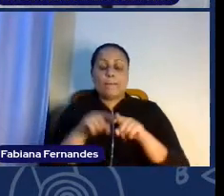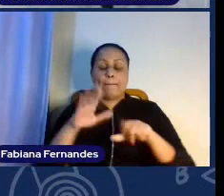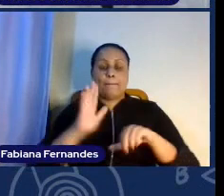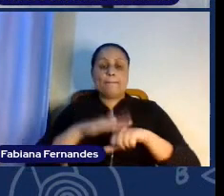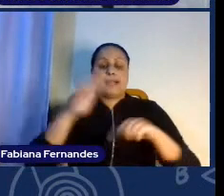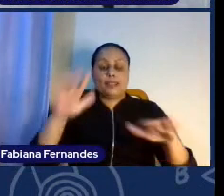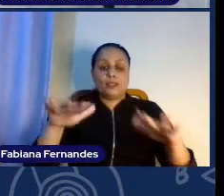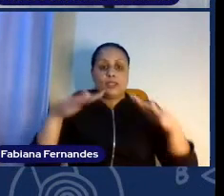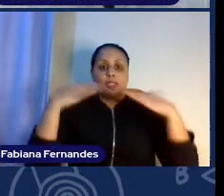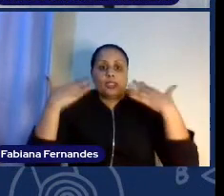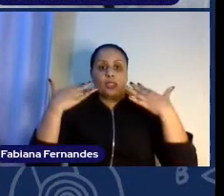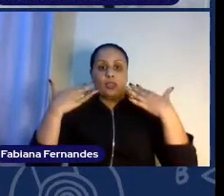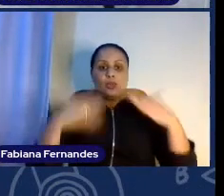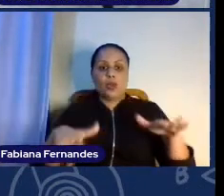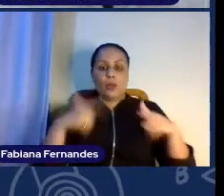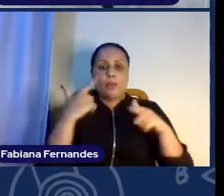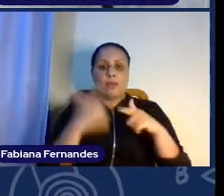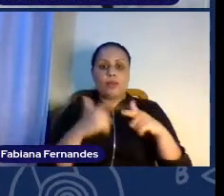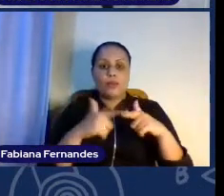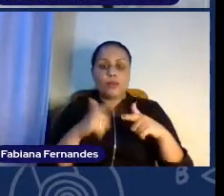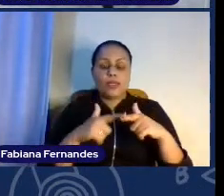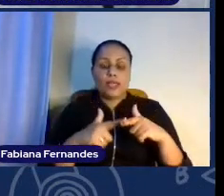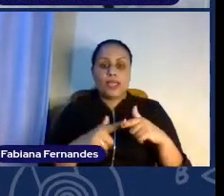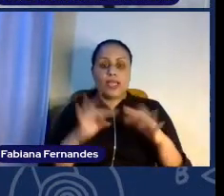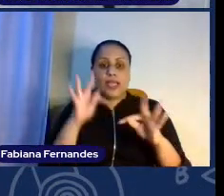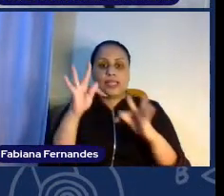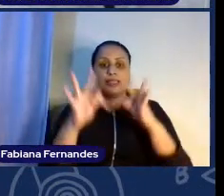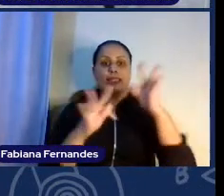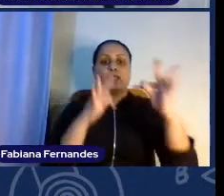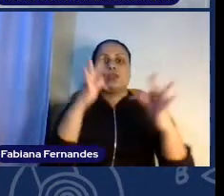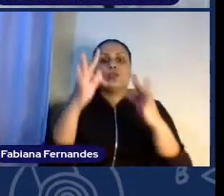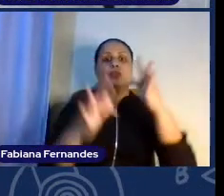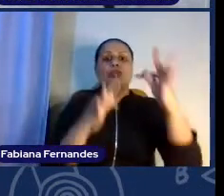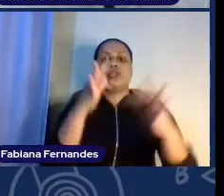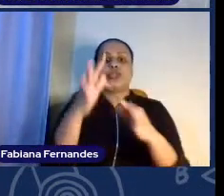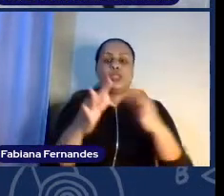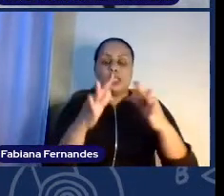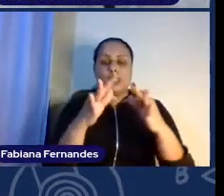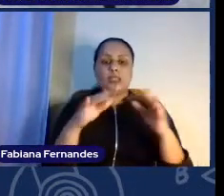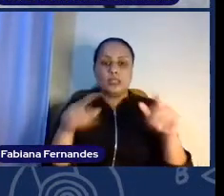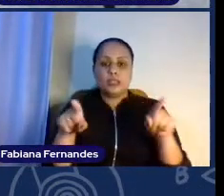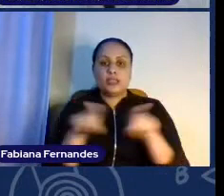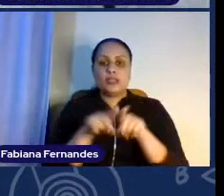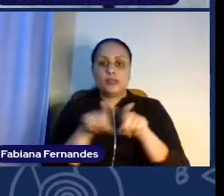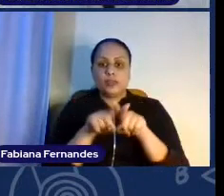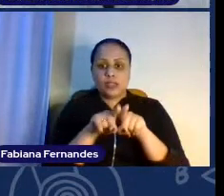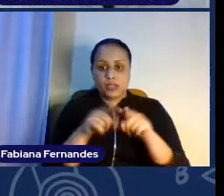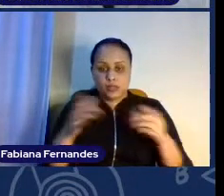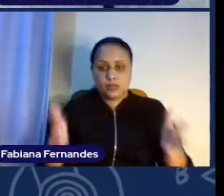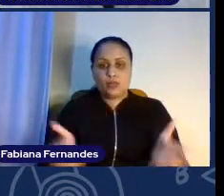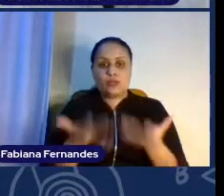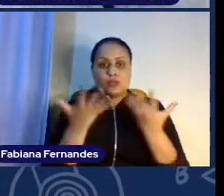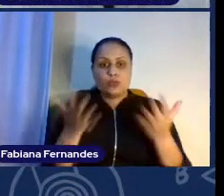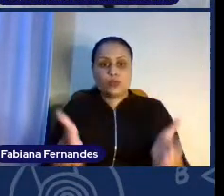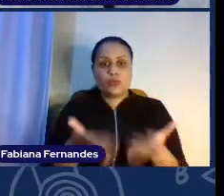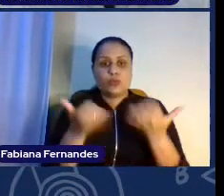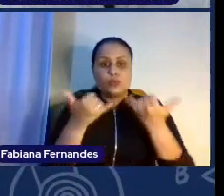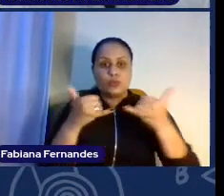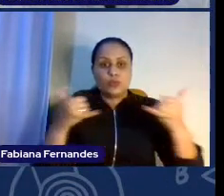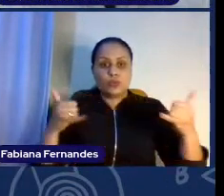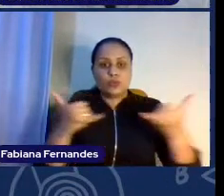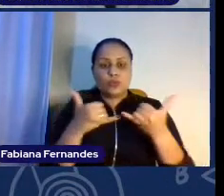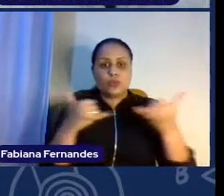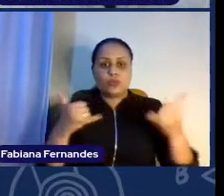porque ahora con la tecnología que se han inventado los dispositivos electrónicos, como las pantallas de